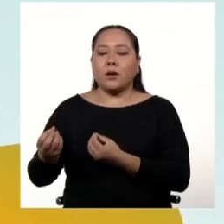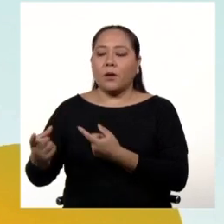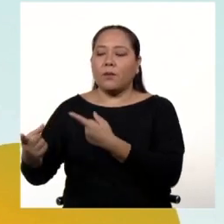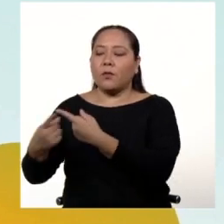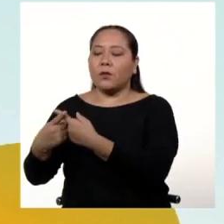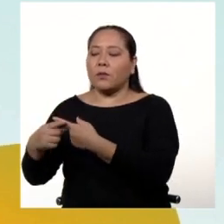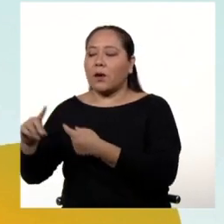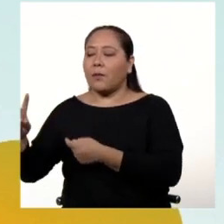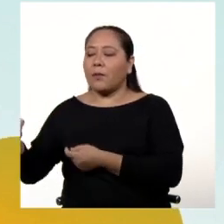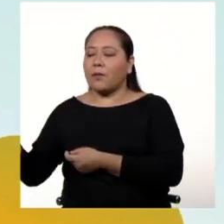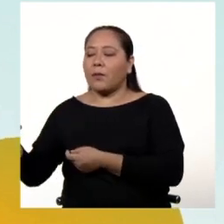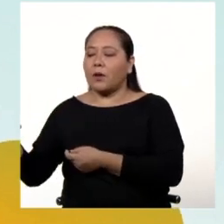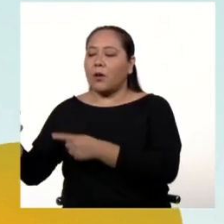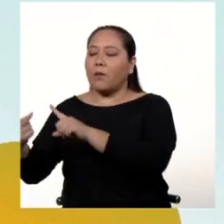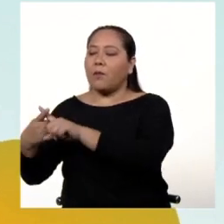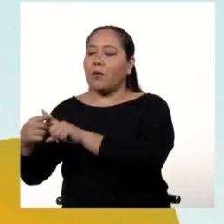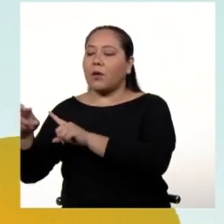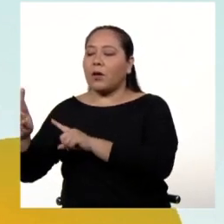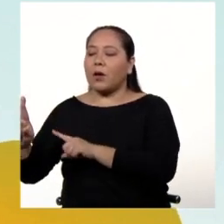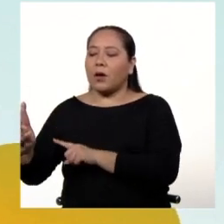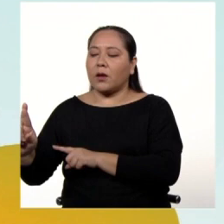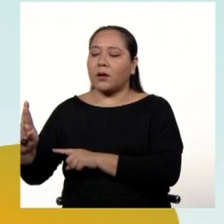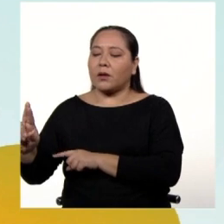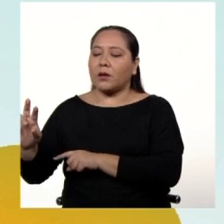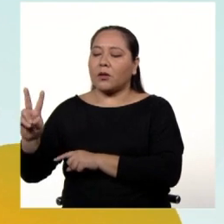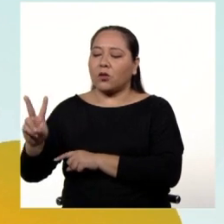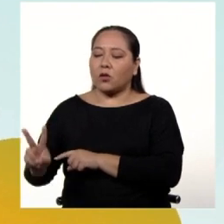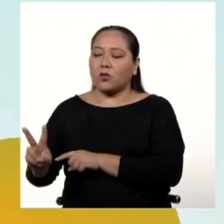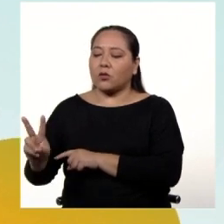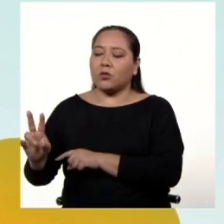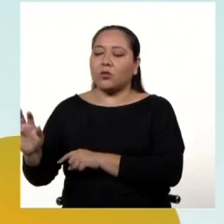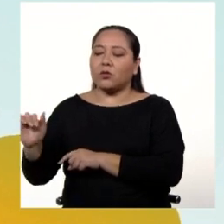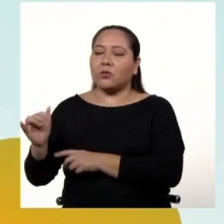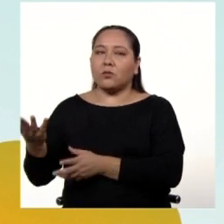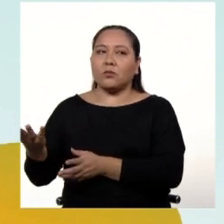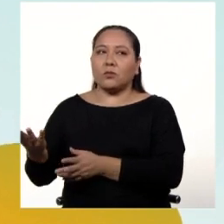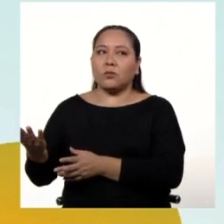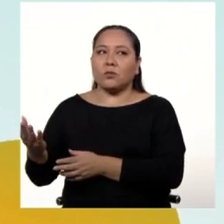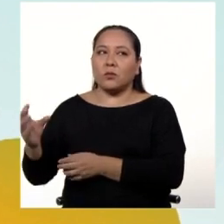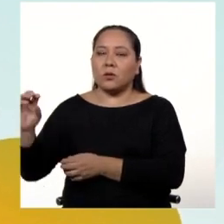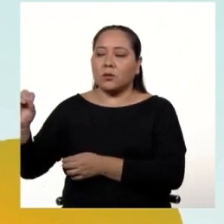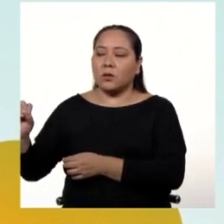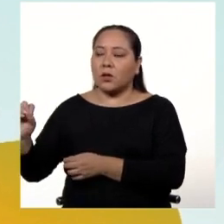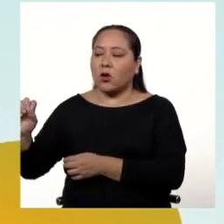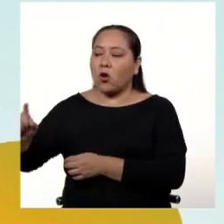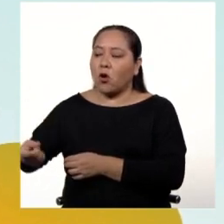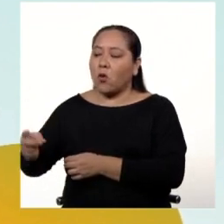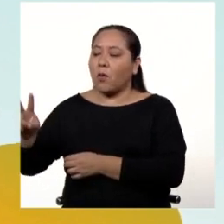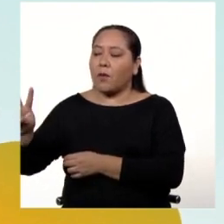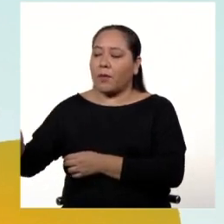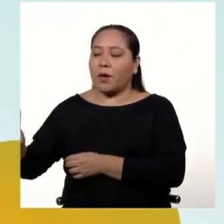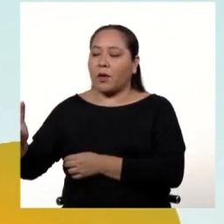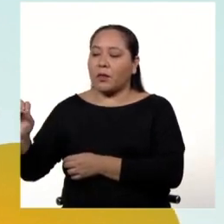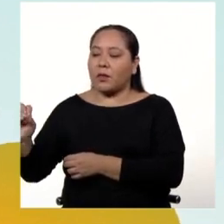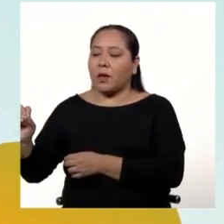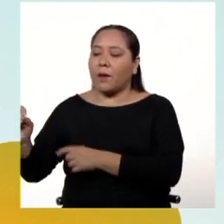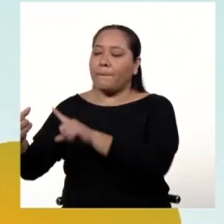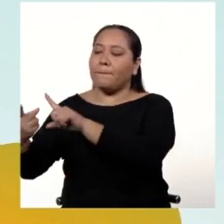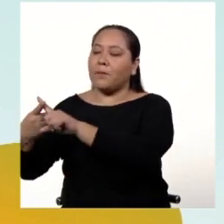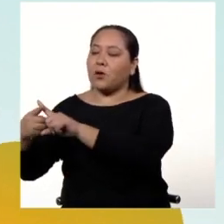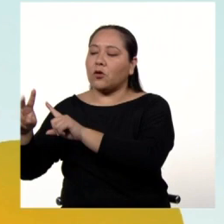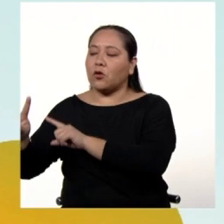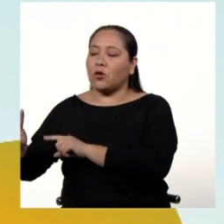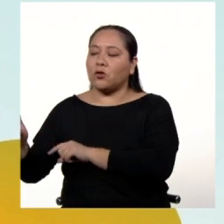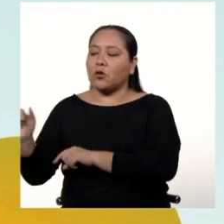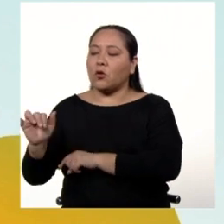primer término por la razón r, que es igual a 2, es decir, 0,20 que multiplica por 2 es